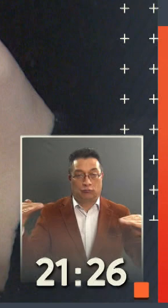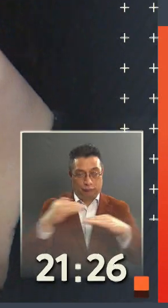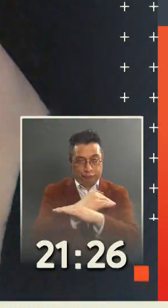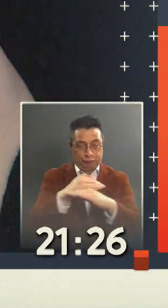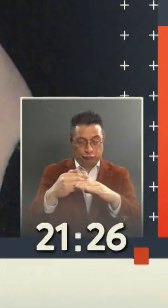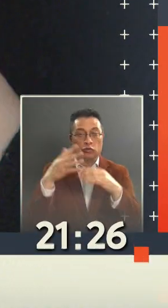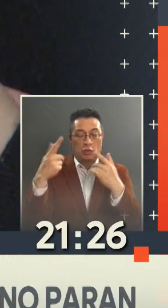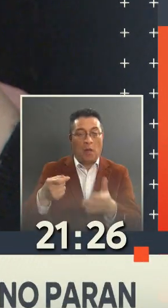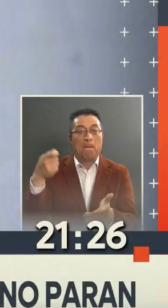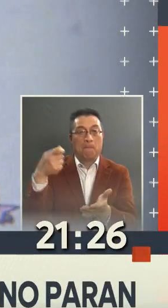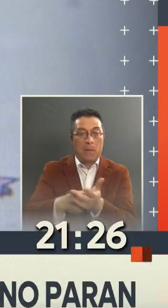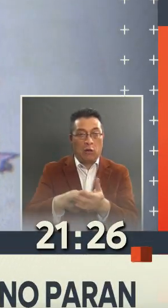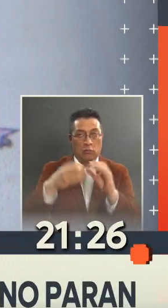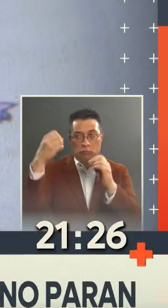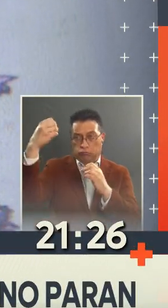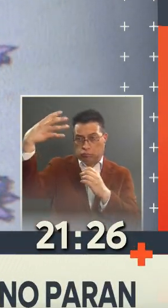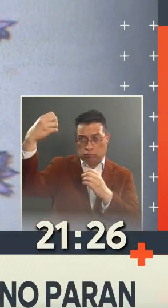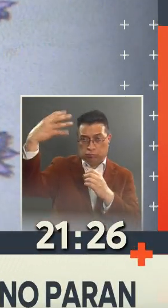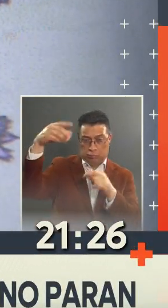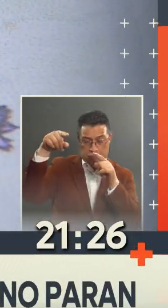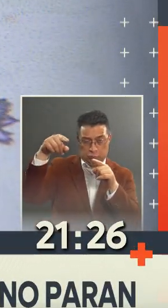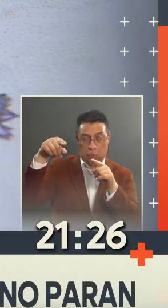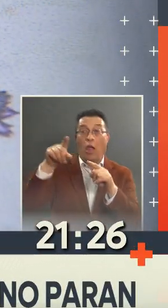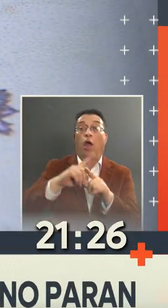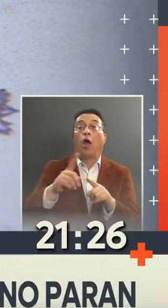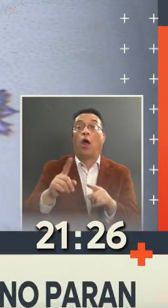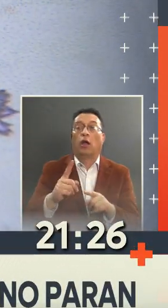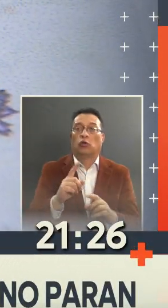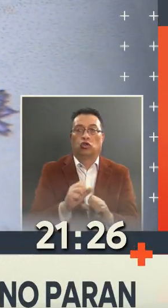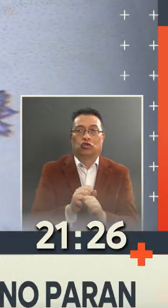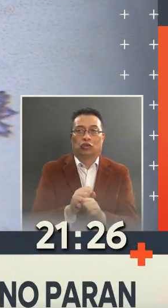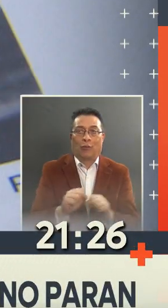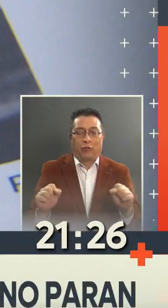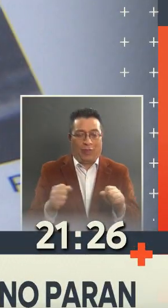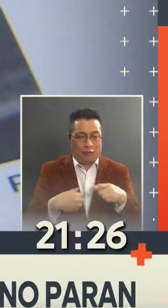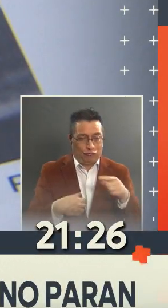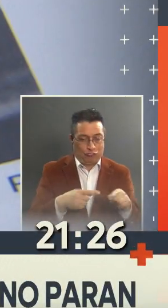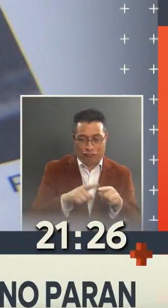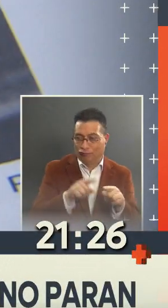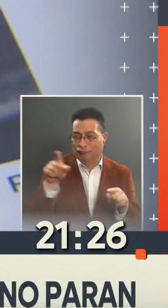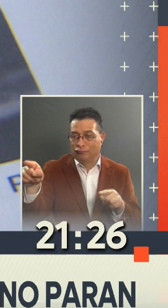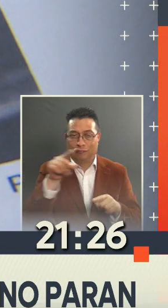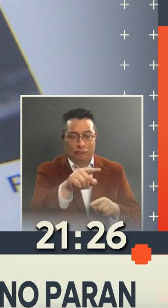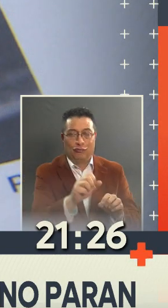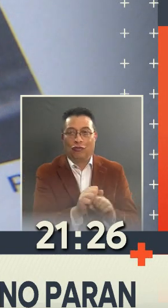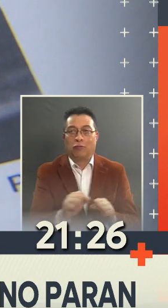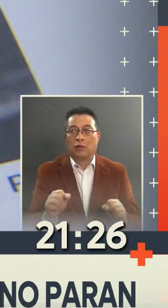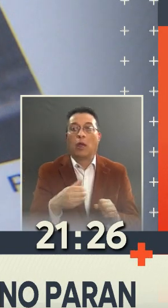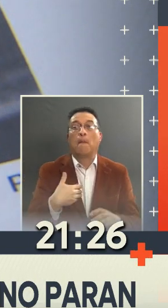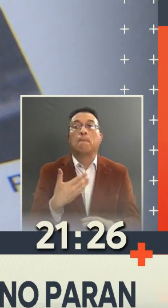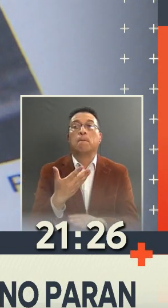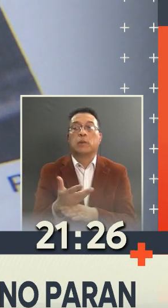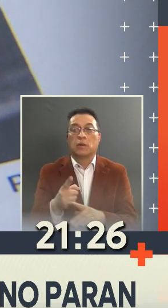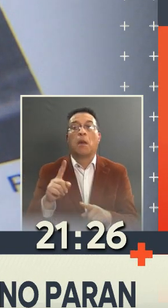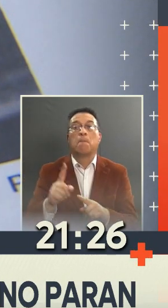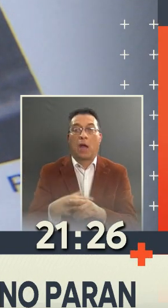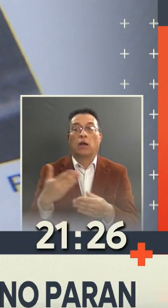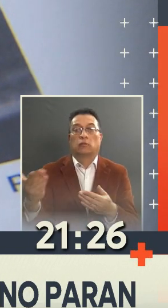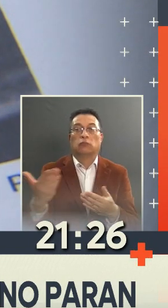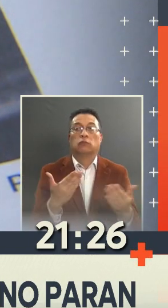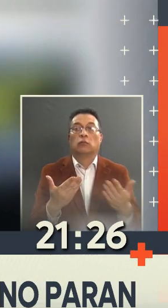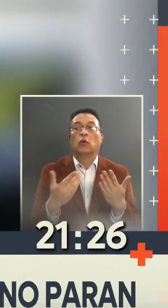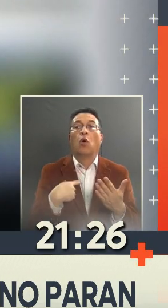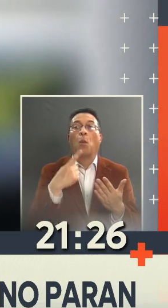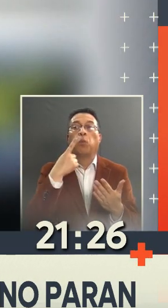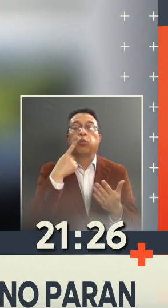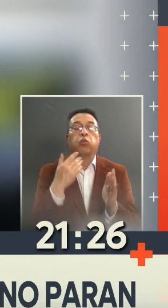cobros por pórticos, hay momentos donde aseguran que es imposible que hayan estado allí. Pidieron más antecedentes y les entregaron evidencia